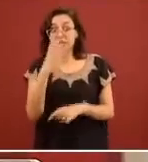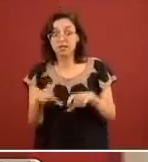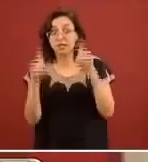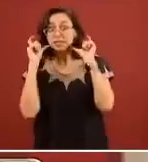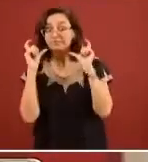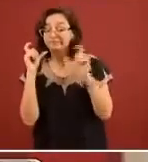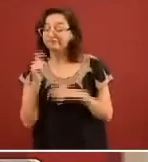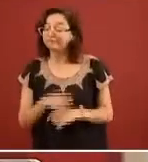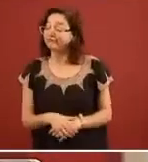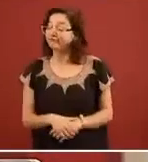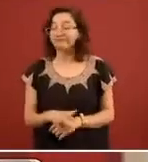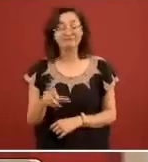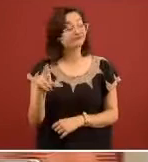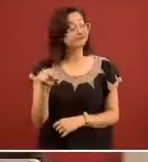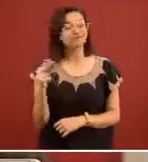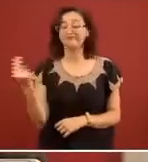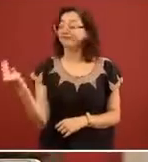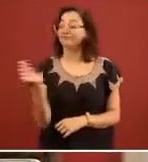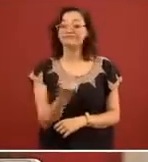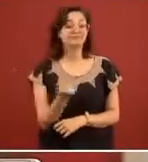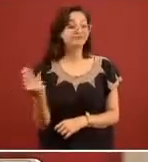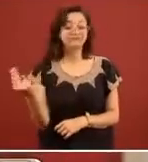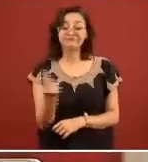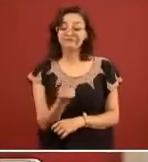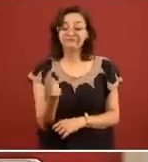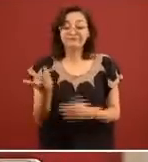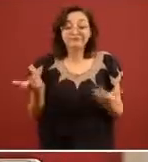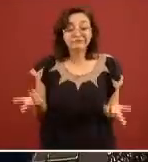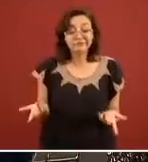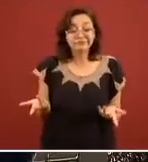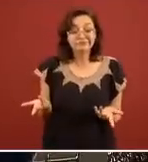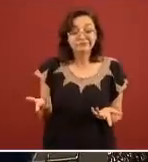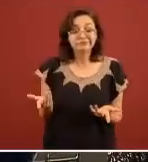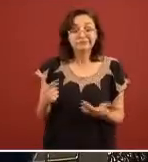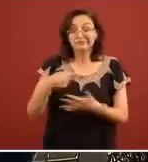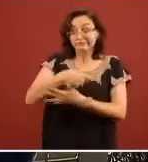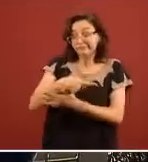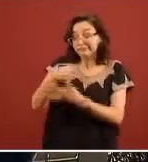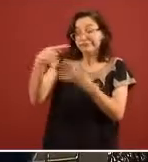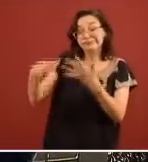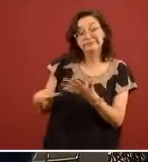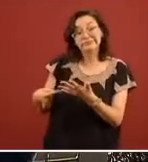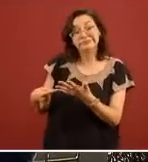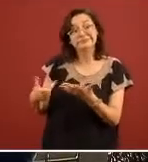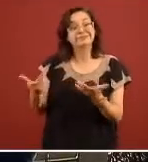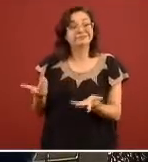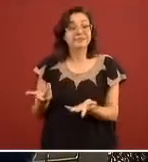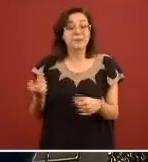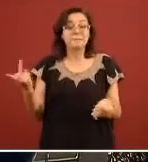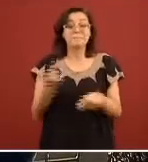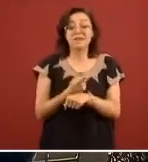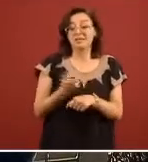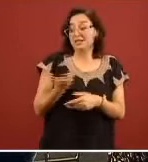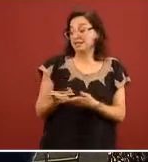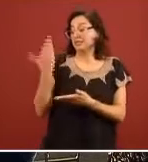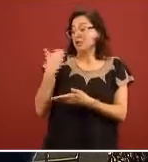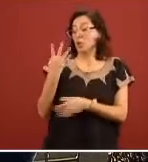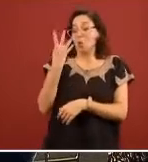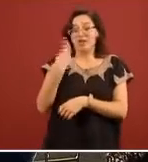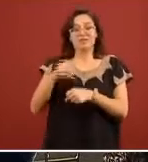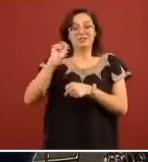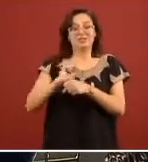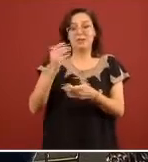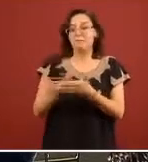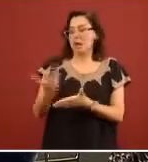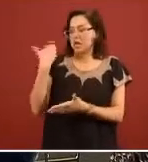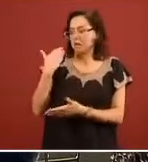una mascarilla N95. Por poner algunos ejemplos. Lo que ocurrió hace cerca de 4 semanas es que